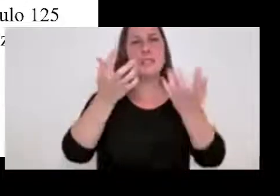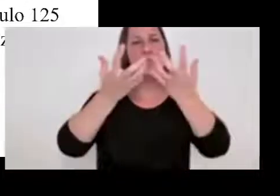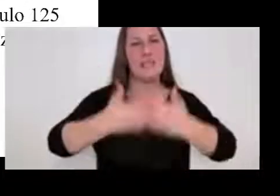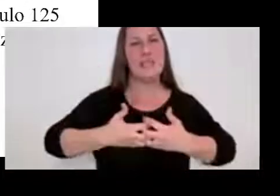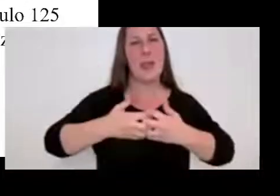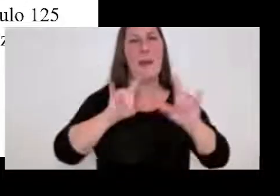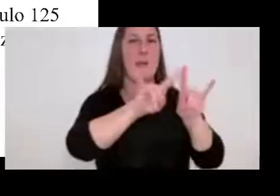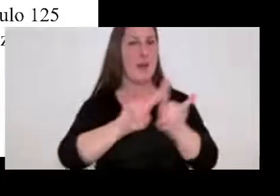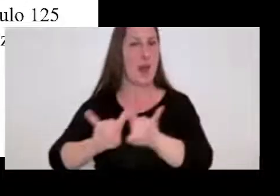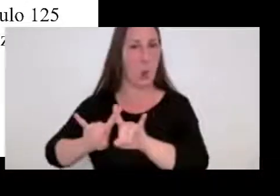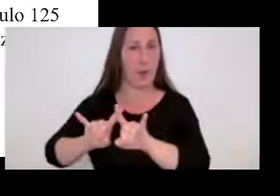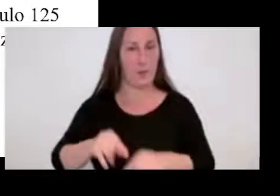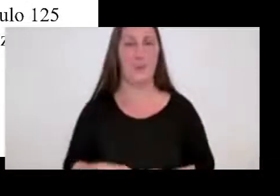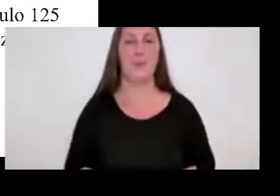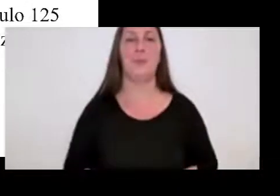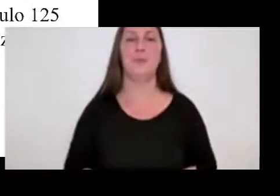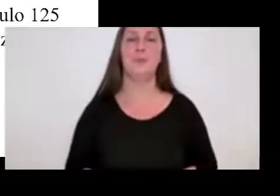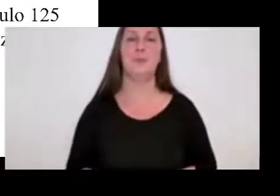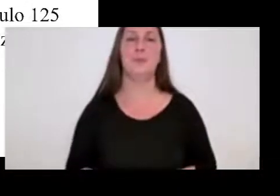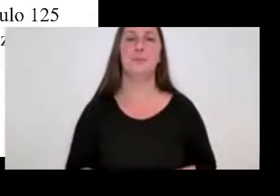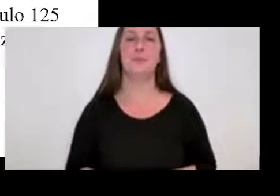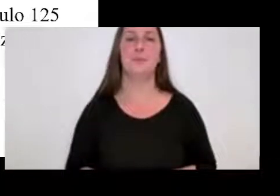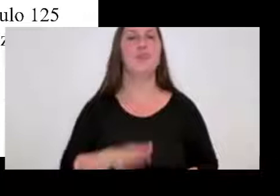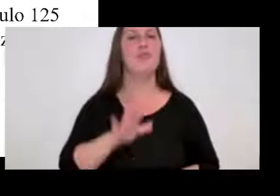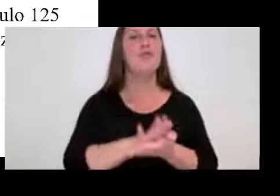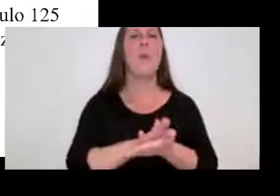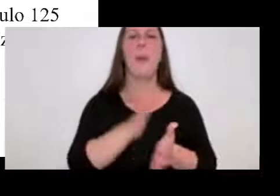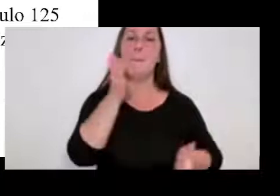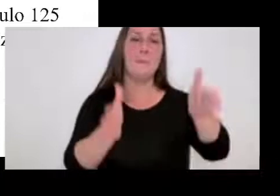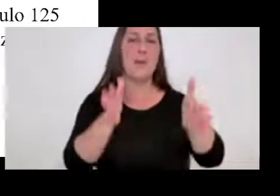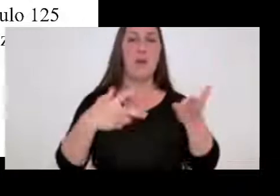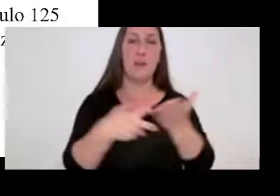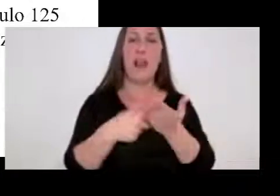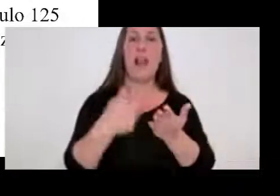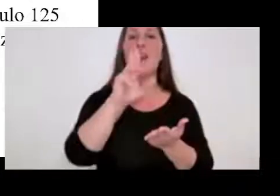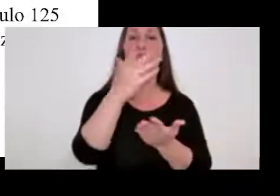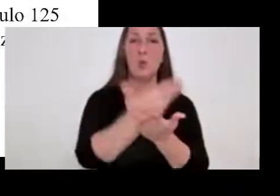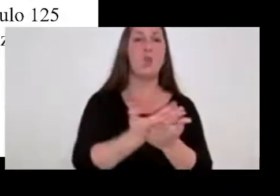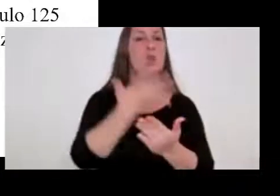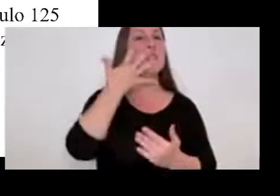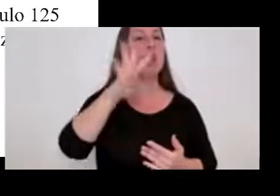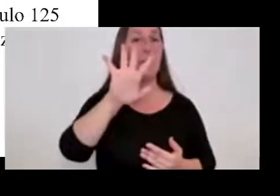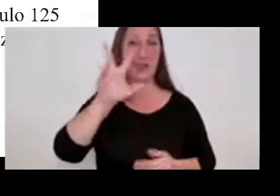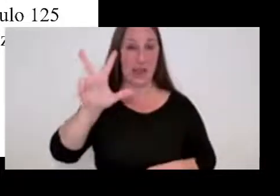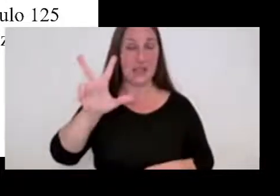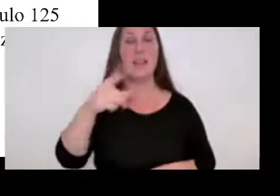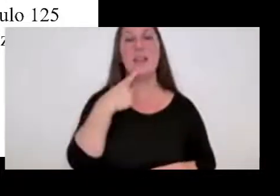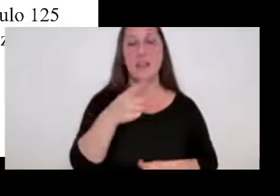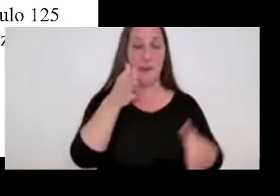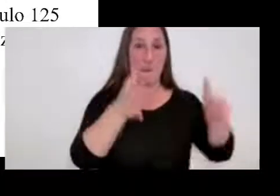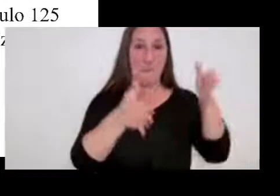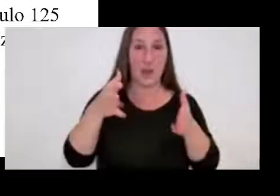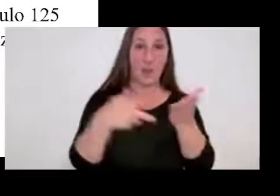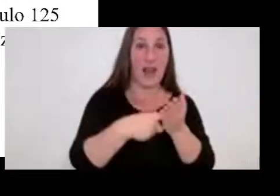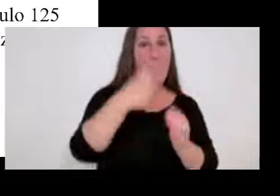página web. Con respecto a los periodos fiscales, la resolución 5003 nos dice que en los periodos fiscales de